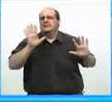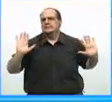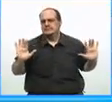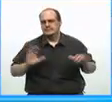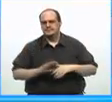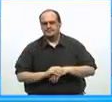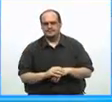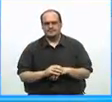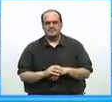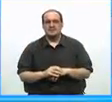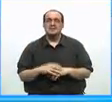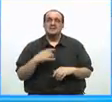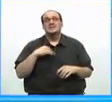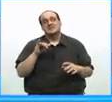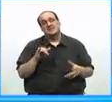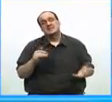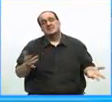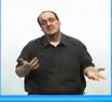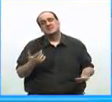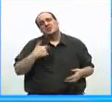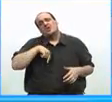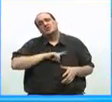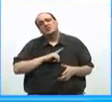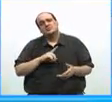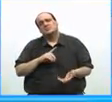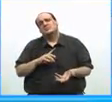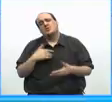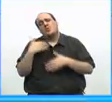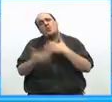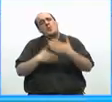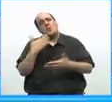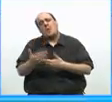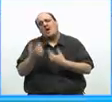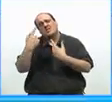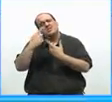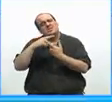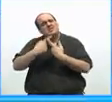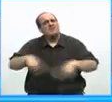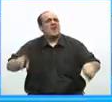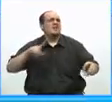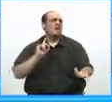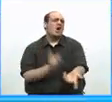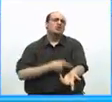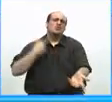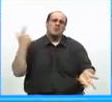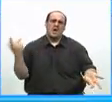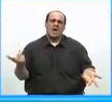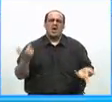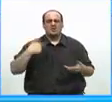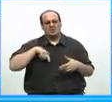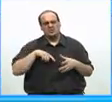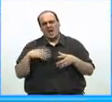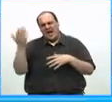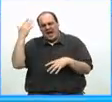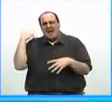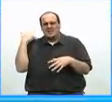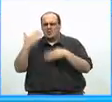no sí sí porque también estamos acostumbrado a jugar de de otra forma creo que nos sentíamos cómodos jugando de otra forma